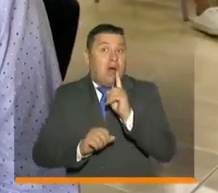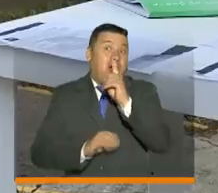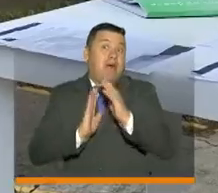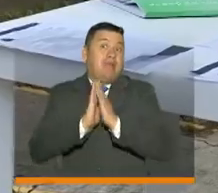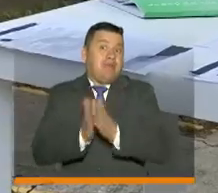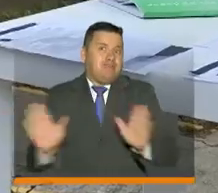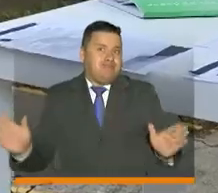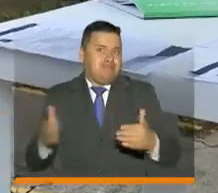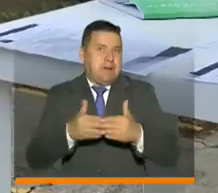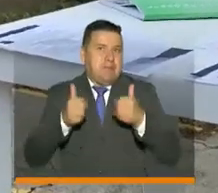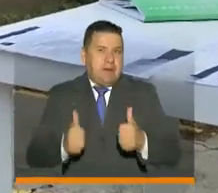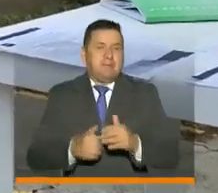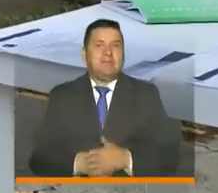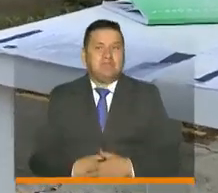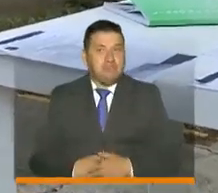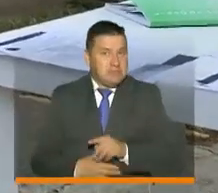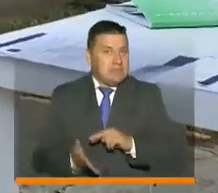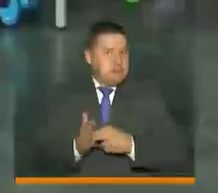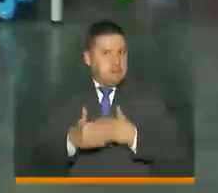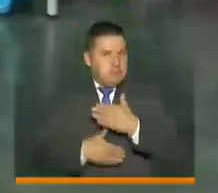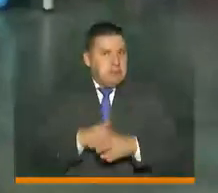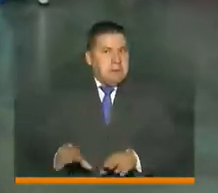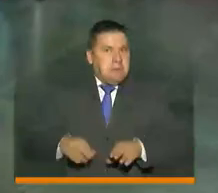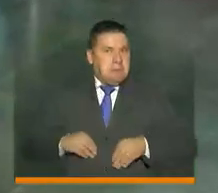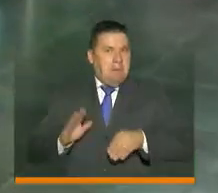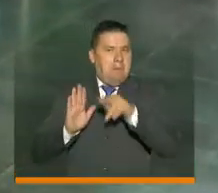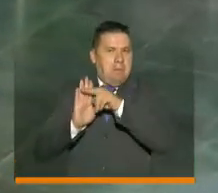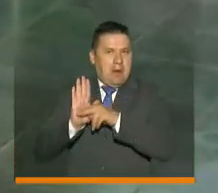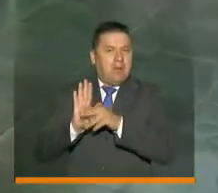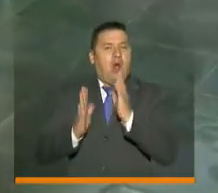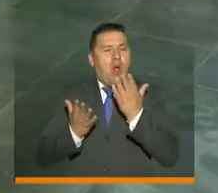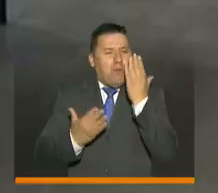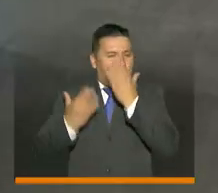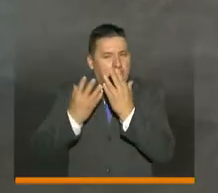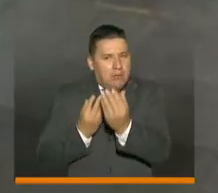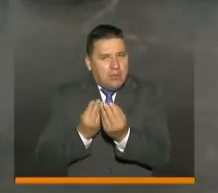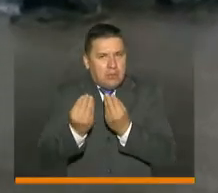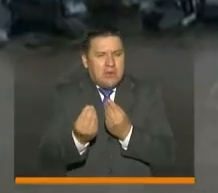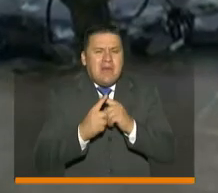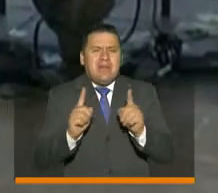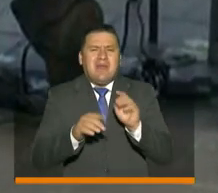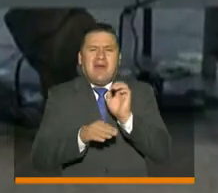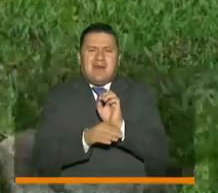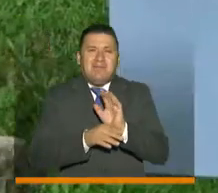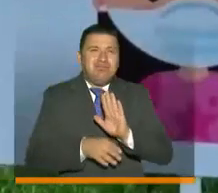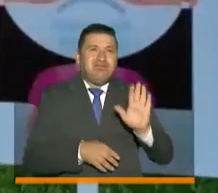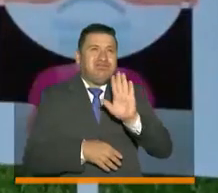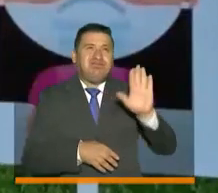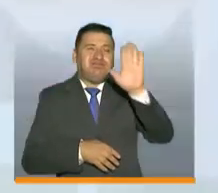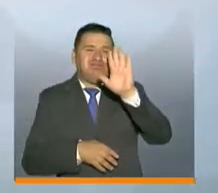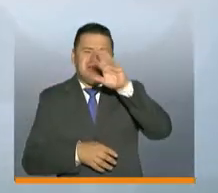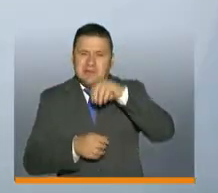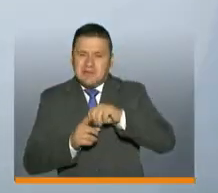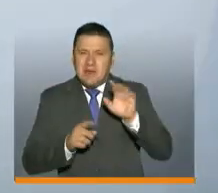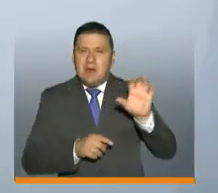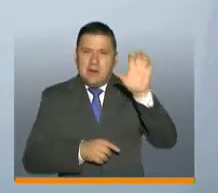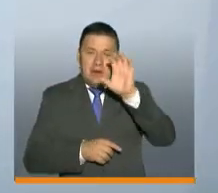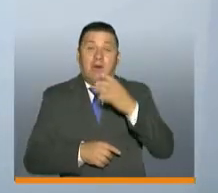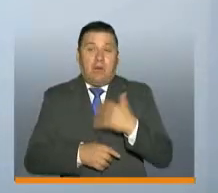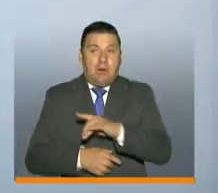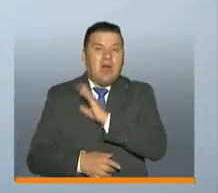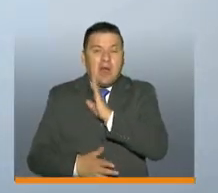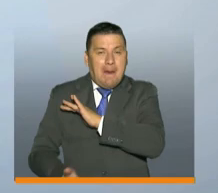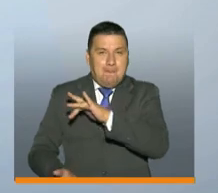lectivo escolar. Así avanza la implementación del esquema de alternancia en diversas instituciones educativas del país, contando con